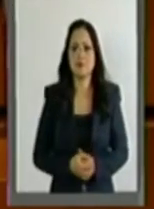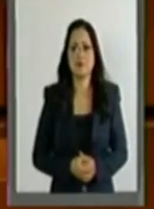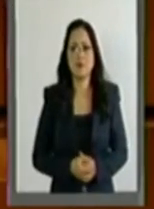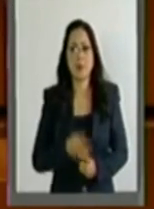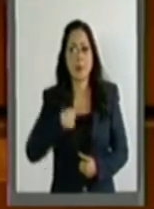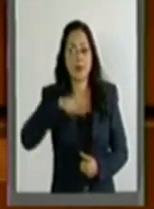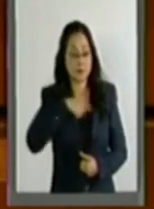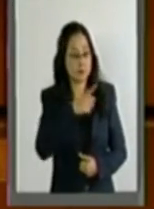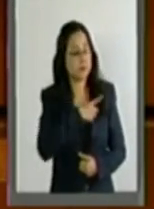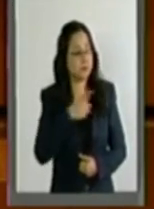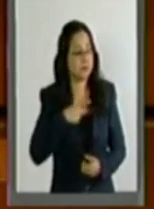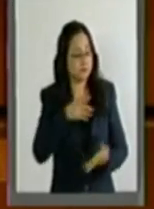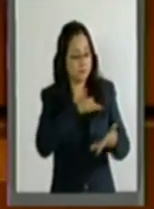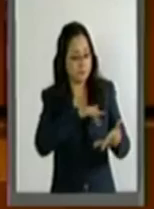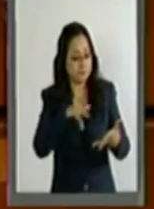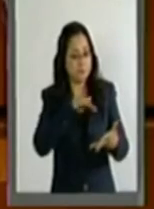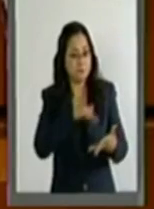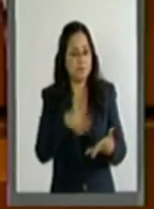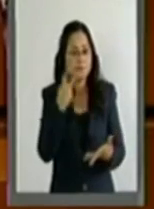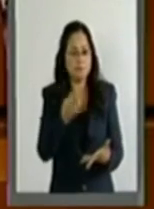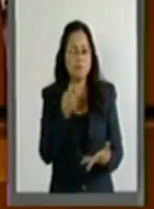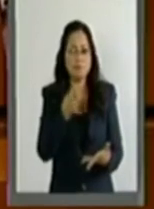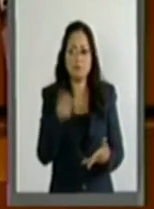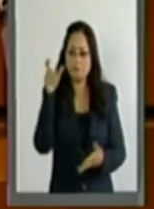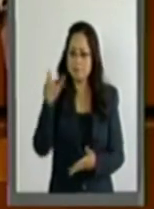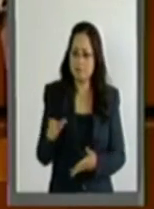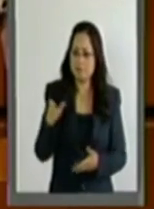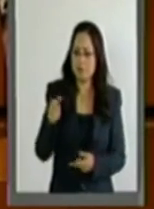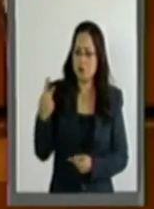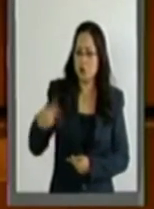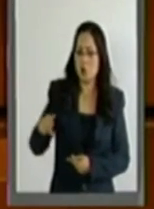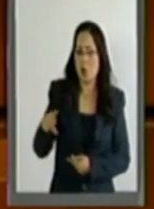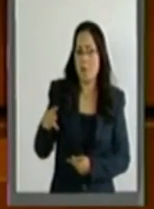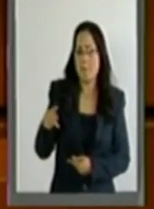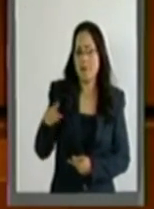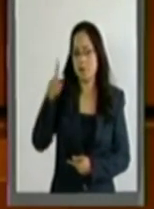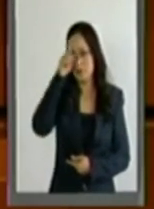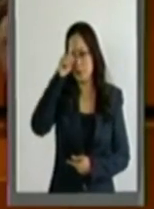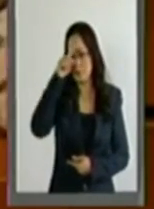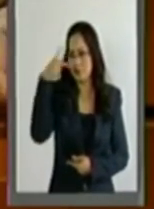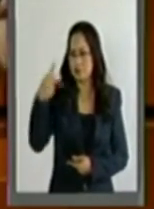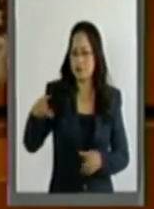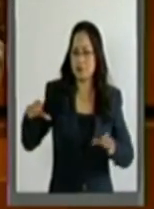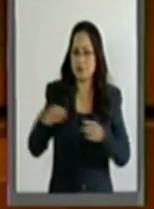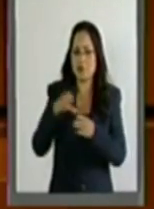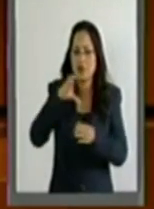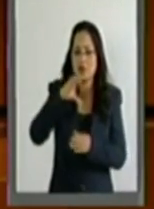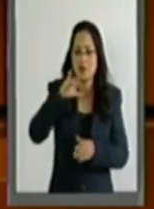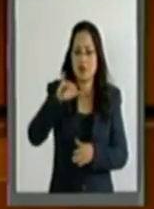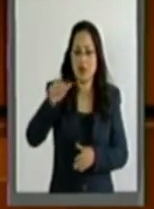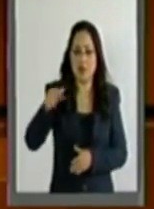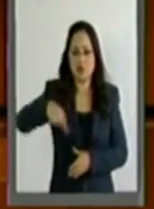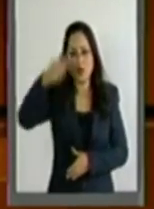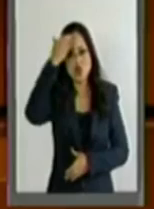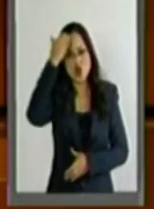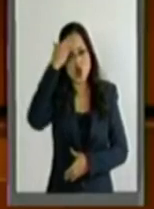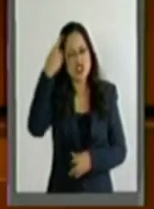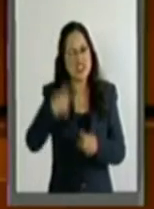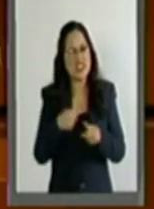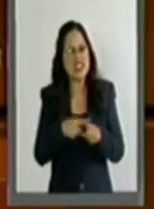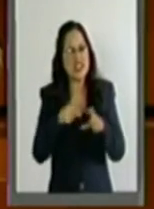Leamos a ese asesor principal de la CIA, que ustedes deben de conocerlo muy